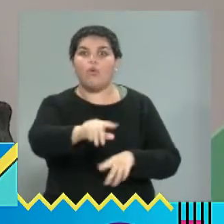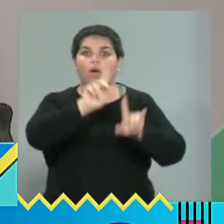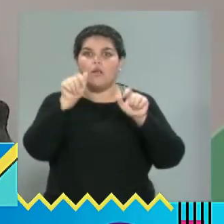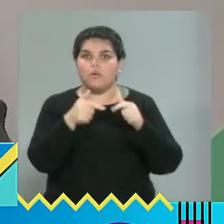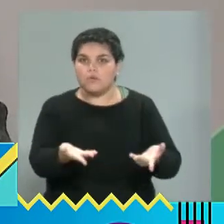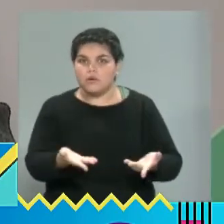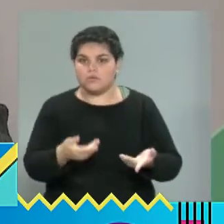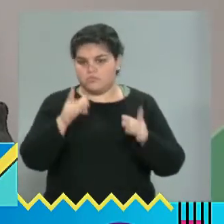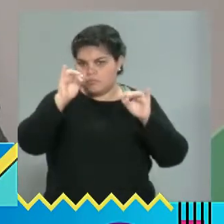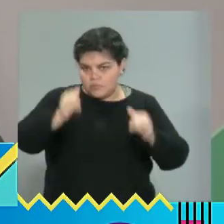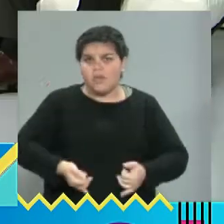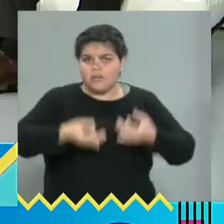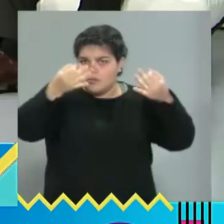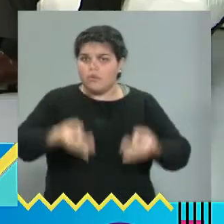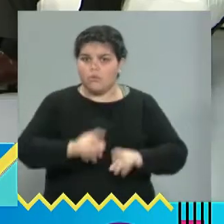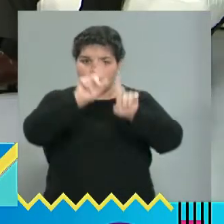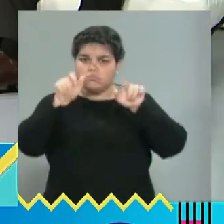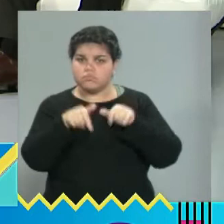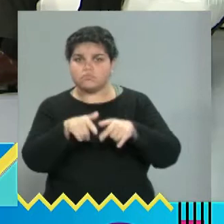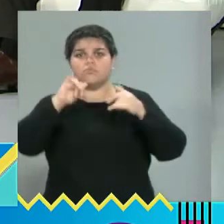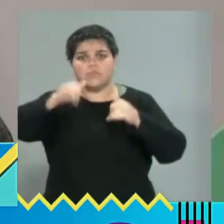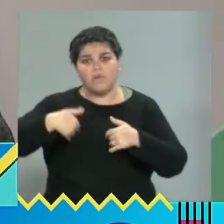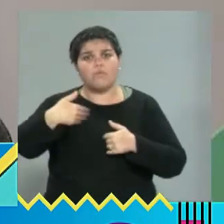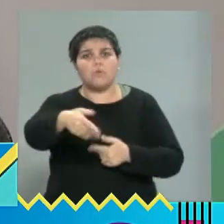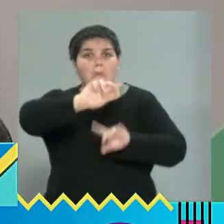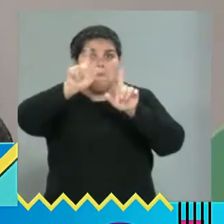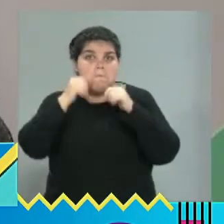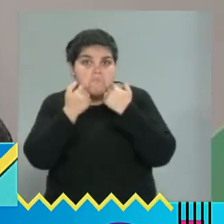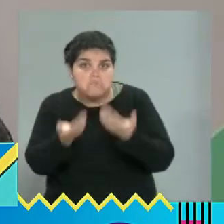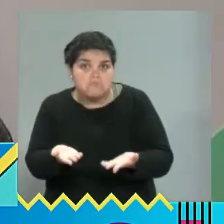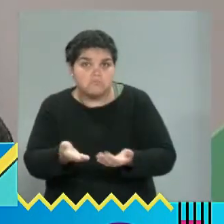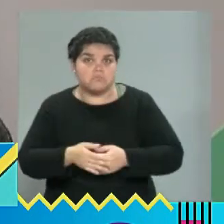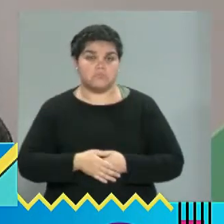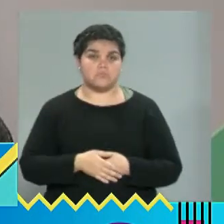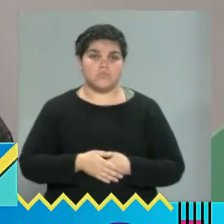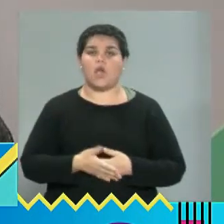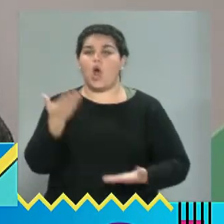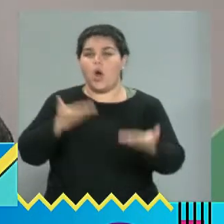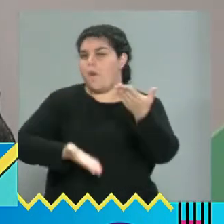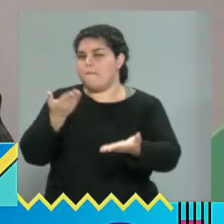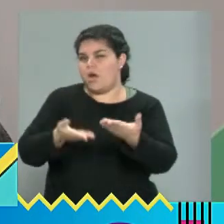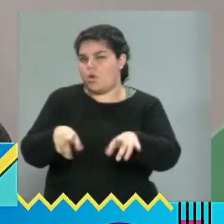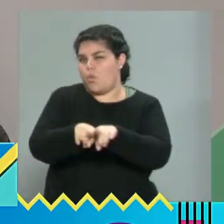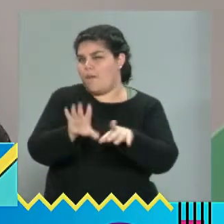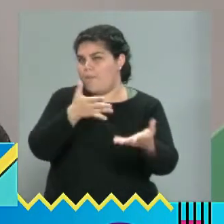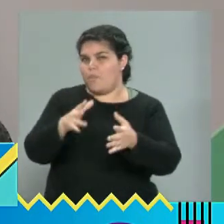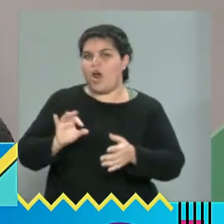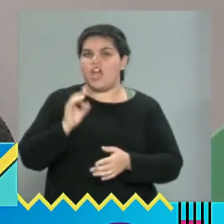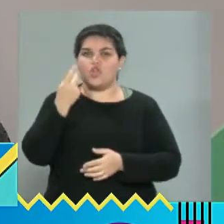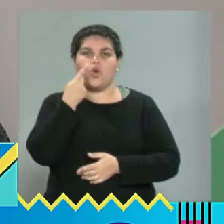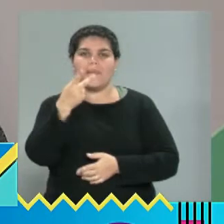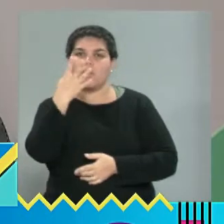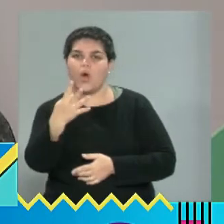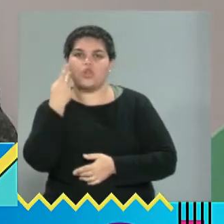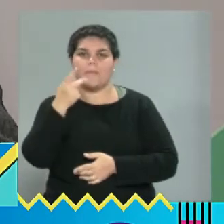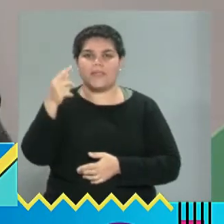una situación de incertidumbre? Sí, es una situación de bastante incertidumbre. A ver, te lo comparo con la época 2004-2007. En esa